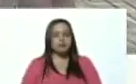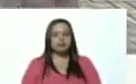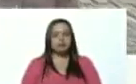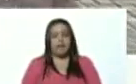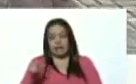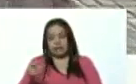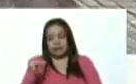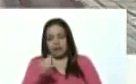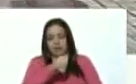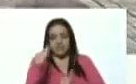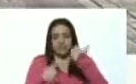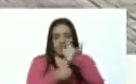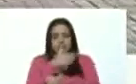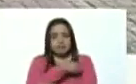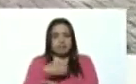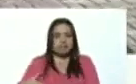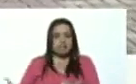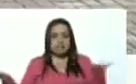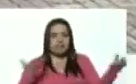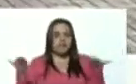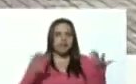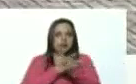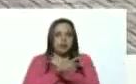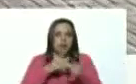vicepresidente de Servicios Públicos,